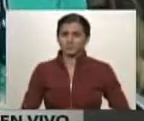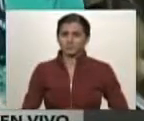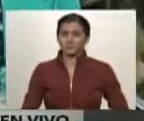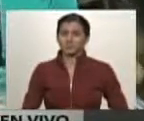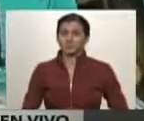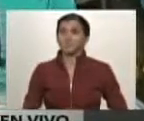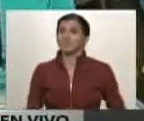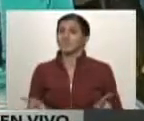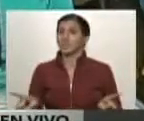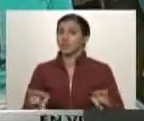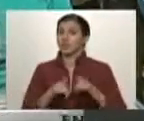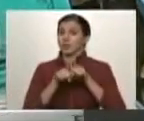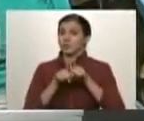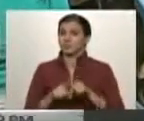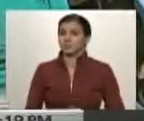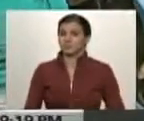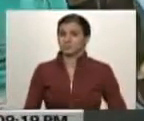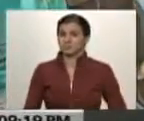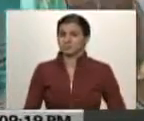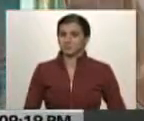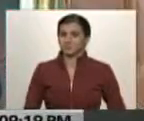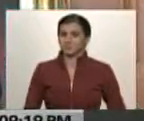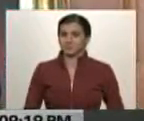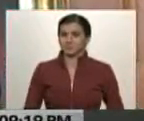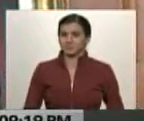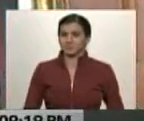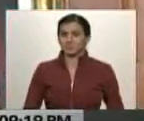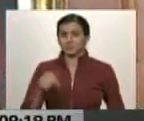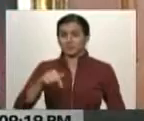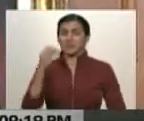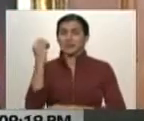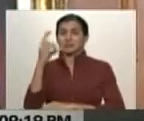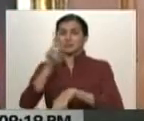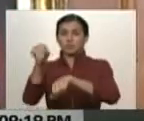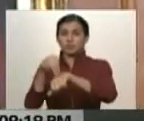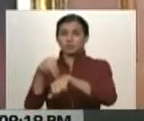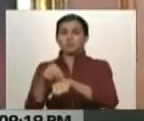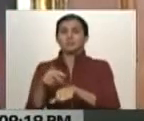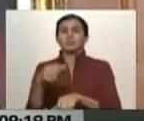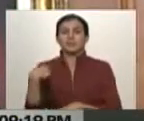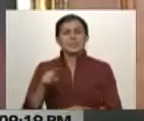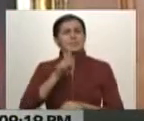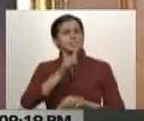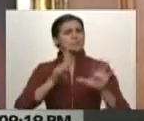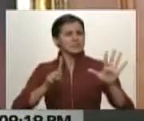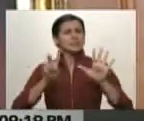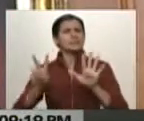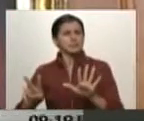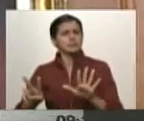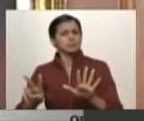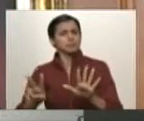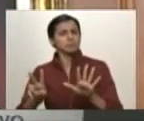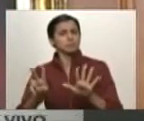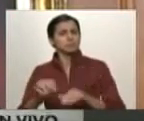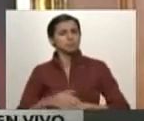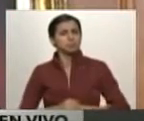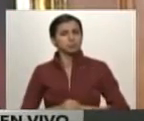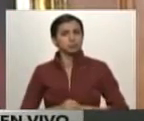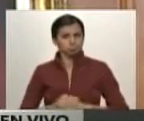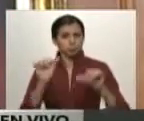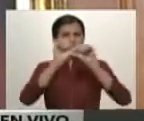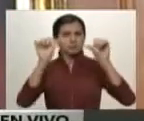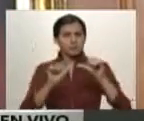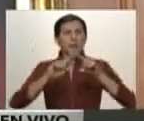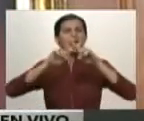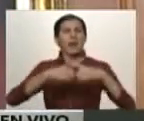igualmente esta asamblea nacional son 167 bueno por un sistema de